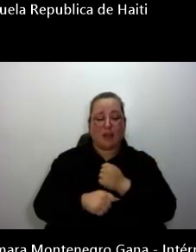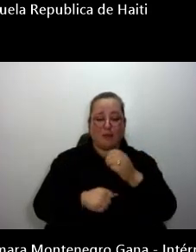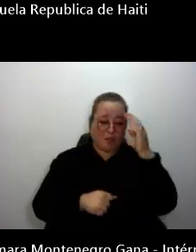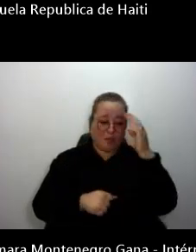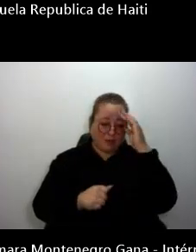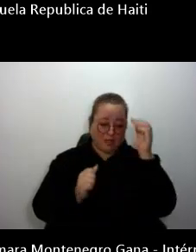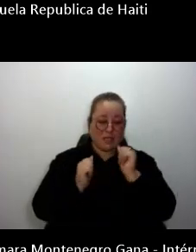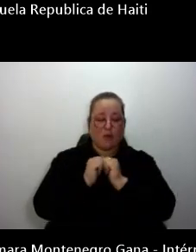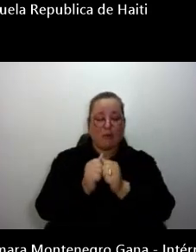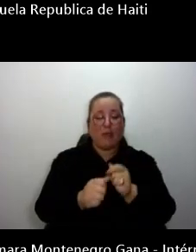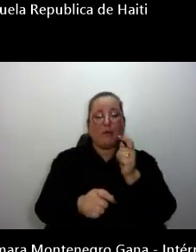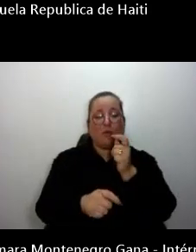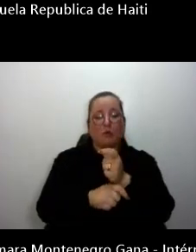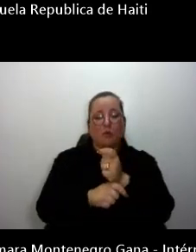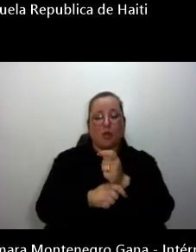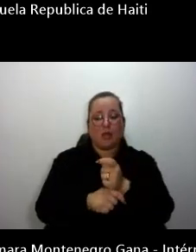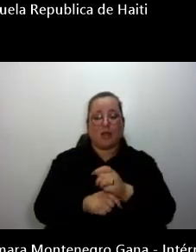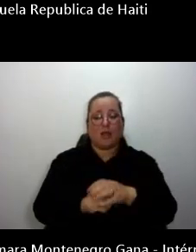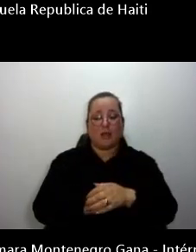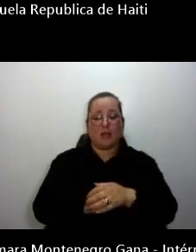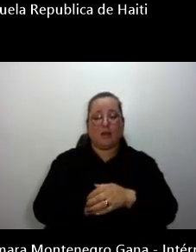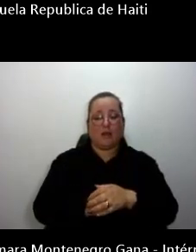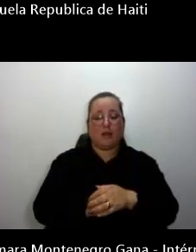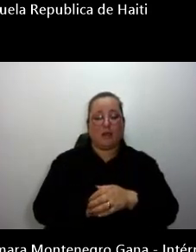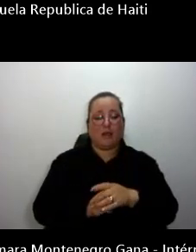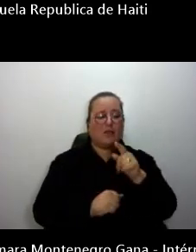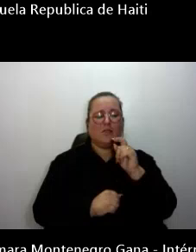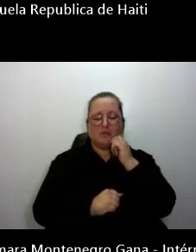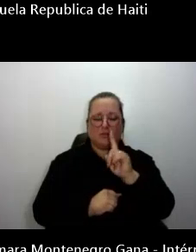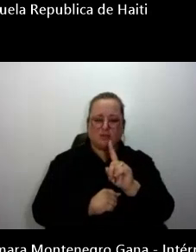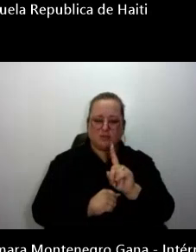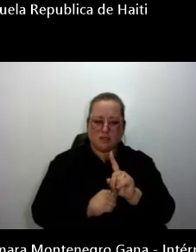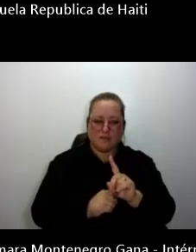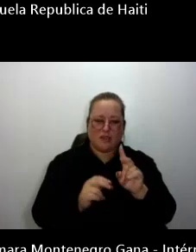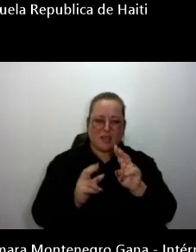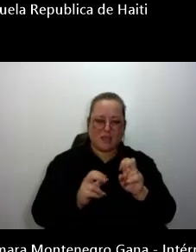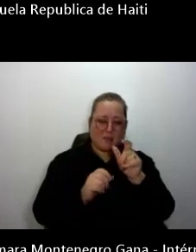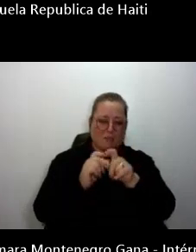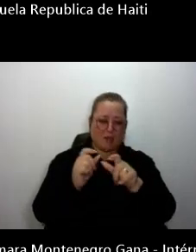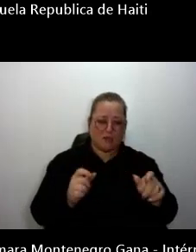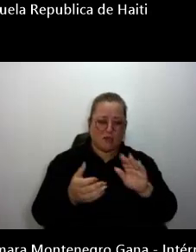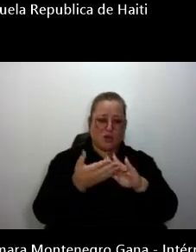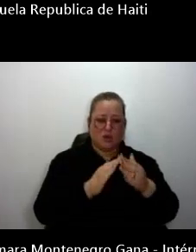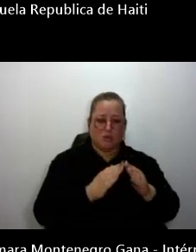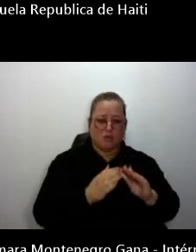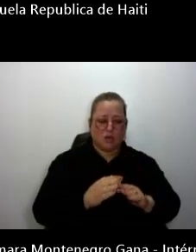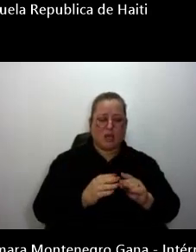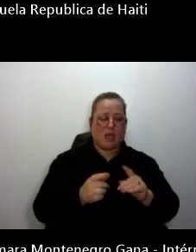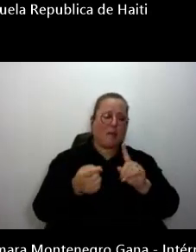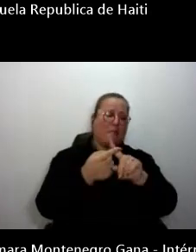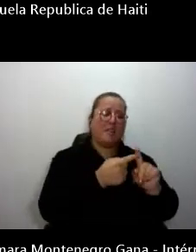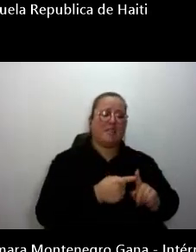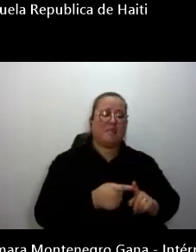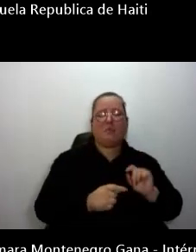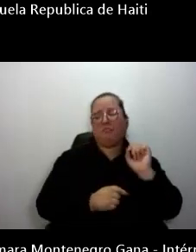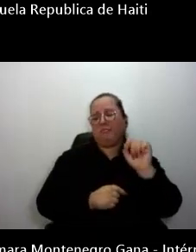tutelaje. Como les decía, no significa que los demás miembros de la comunidad no participen ni